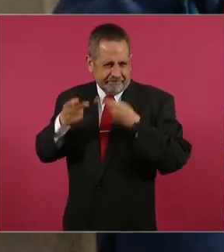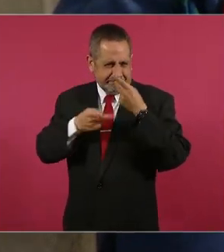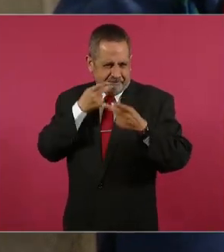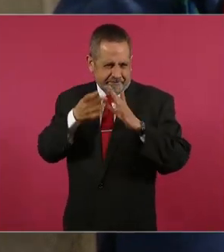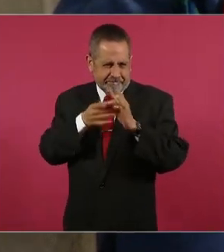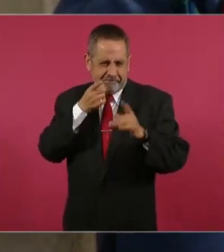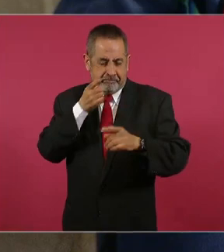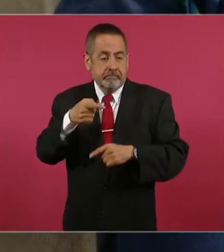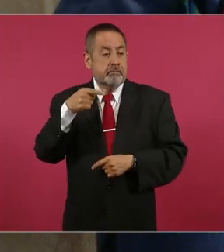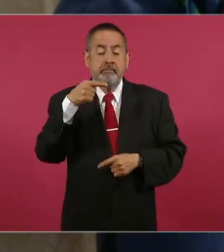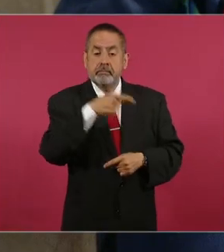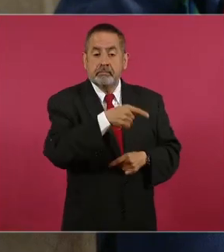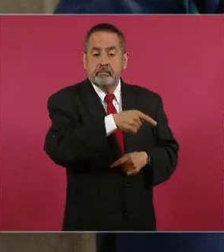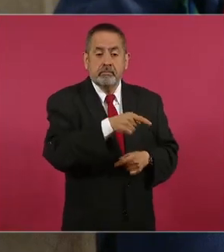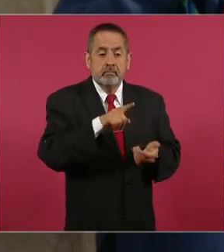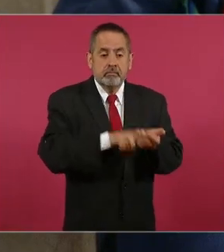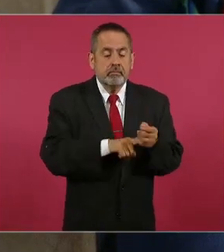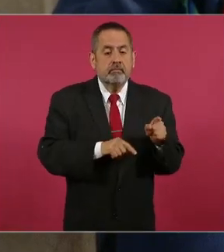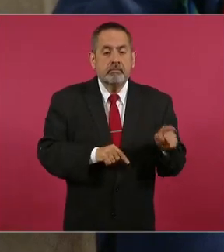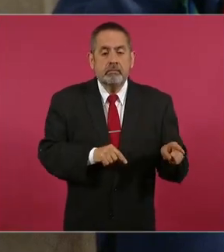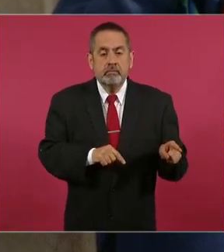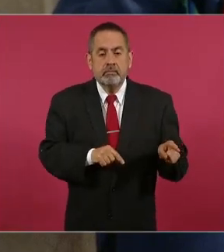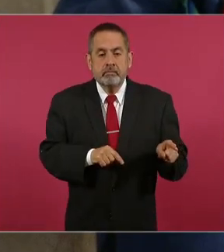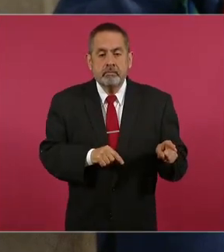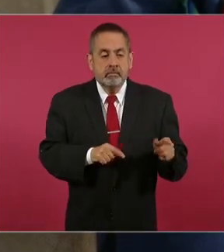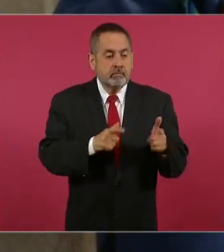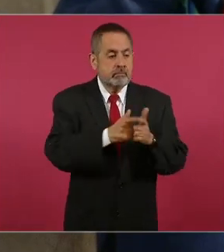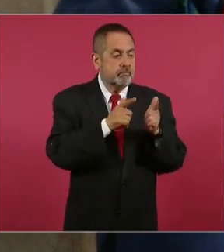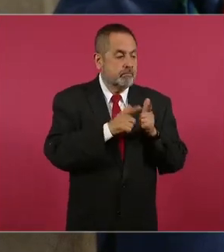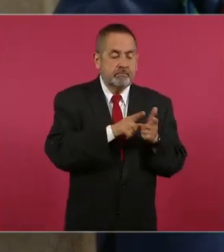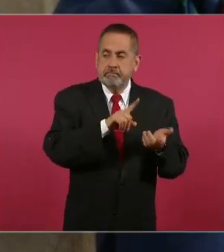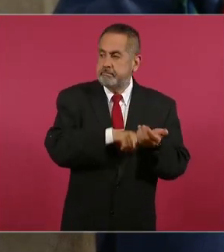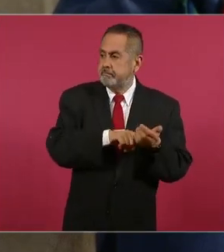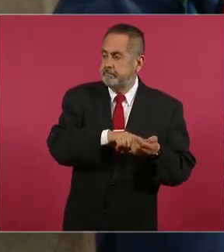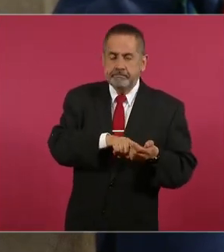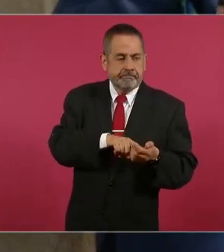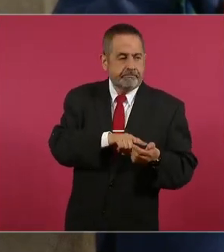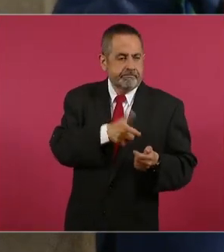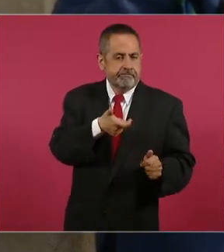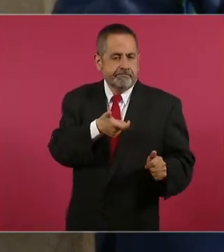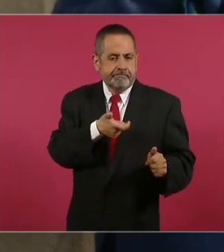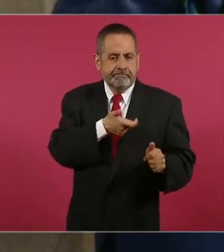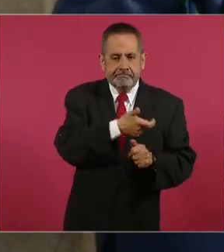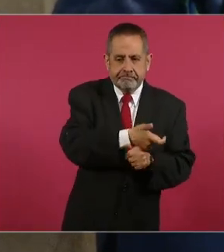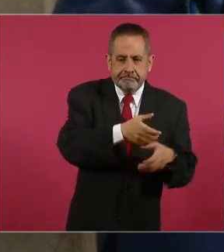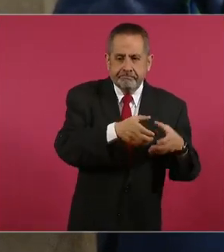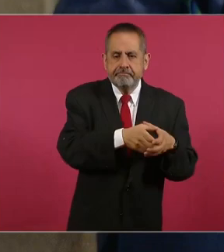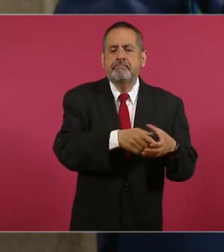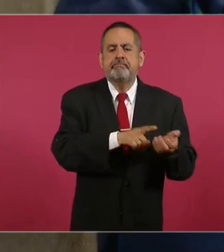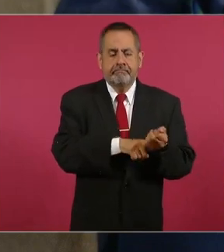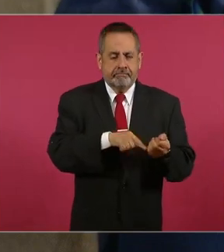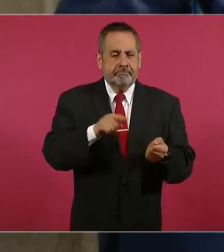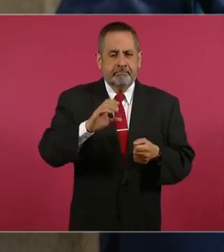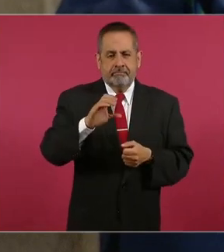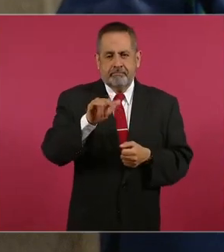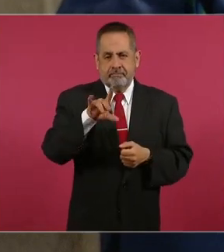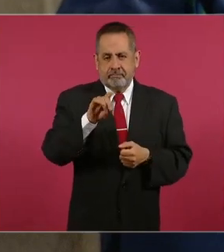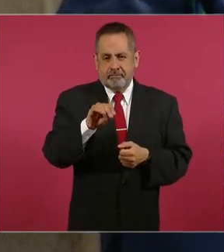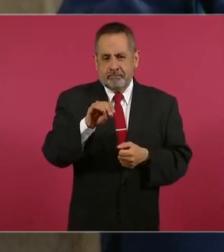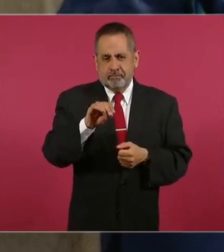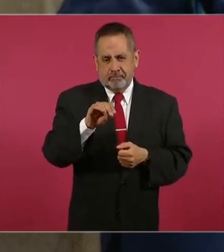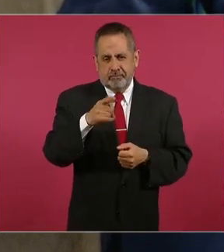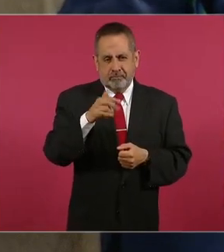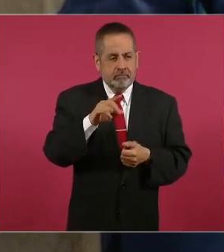veces es que habría recibido un grupo económico encabezado por Claudio X. González Guajardo en México, ayuda del